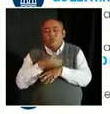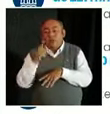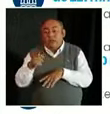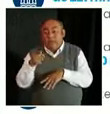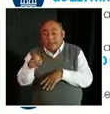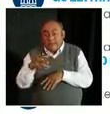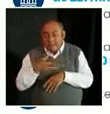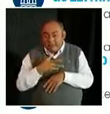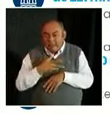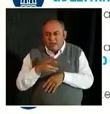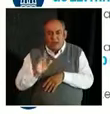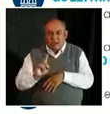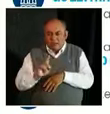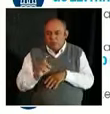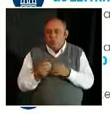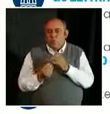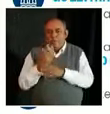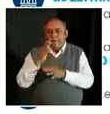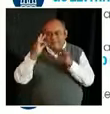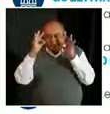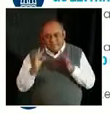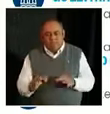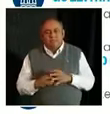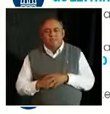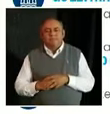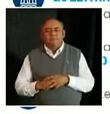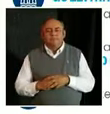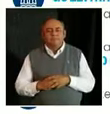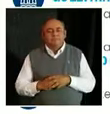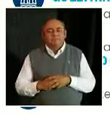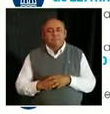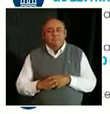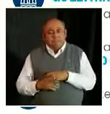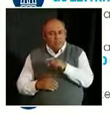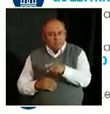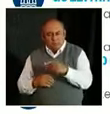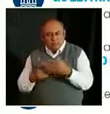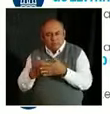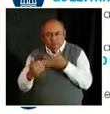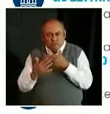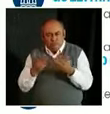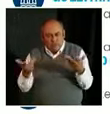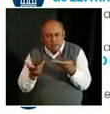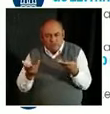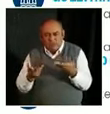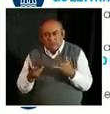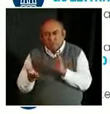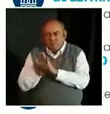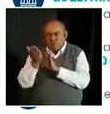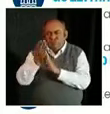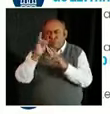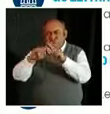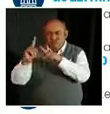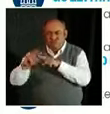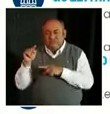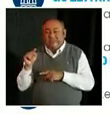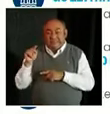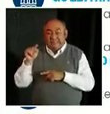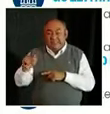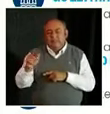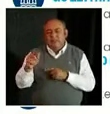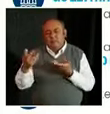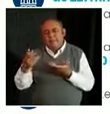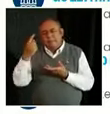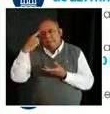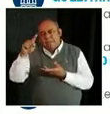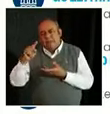Todos esos temas pues son temas que son obras especiales paralelas a la construcción propia de la cortina,